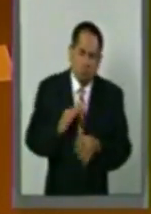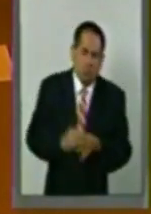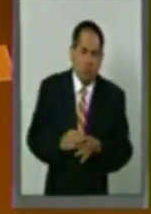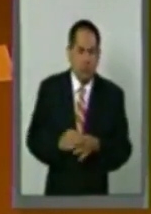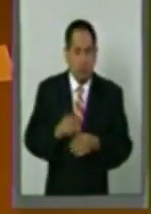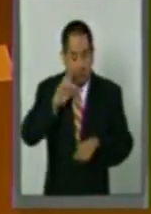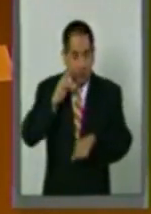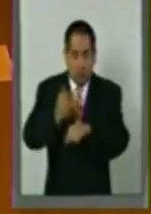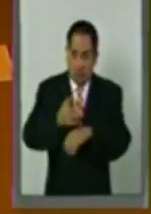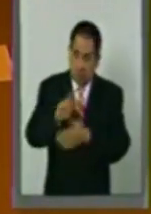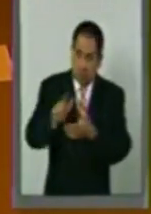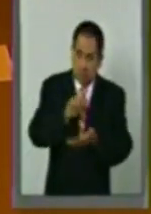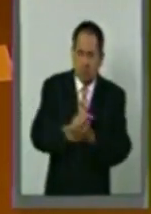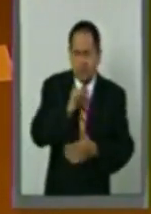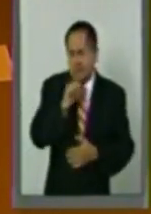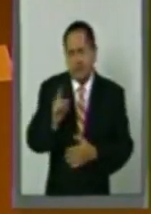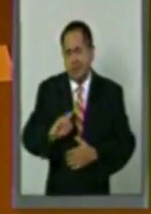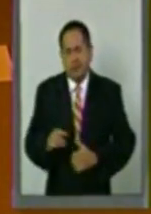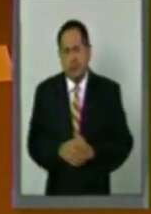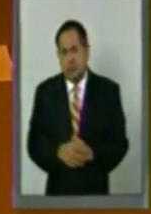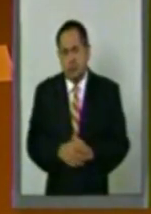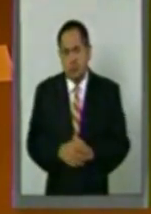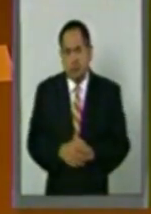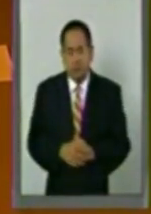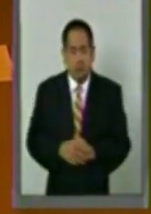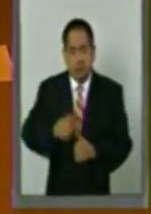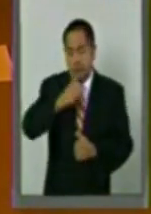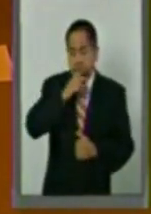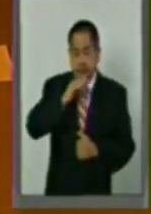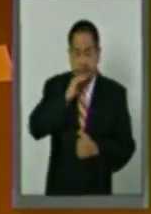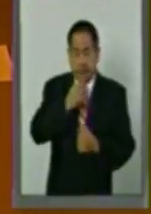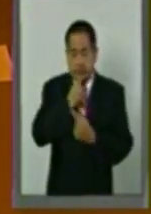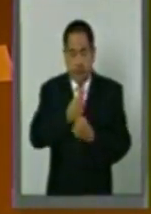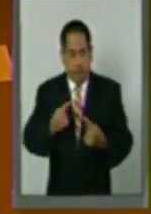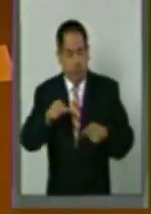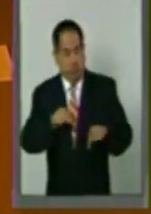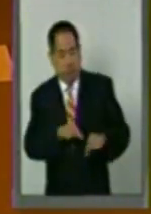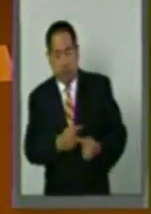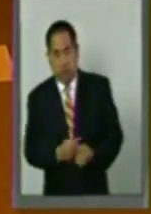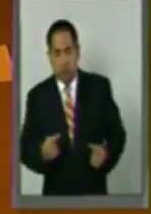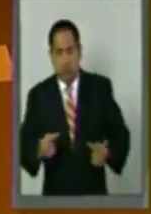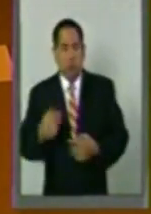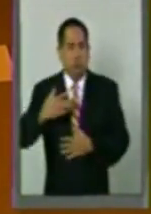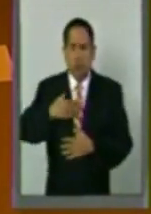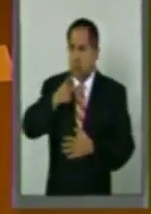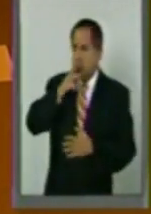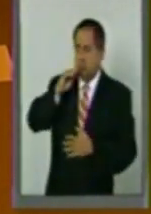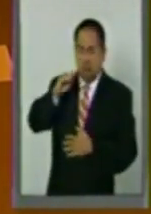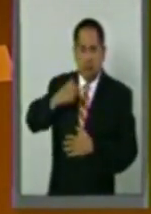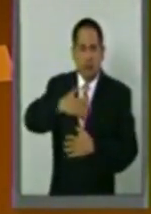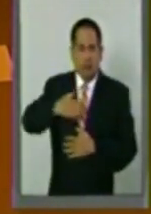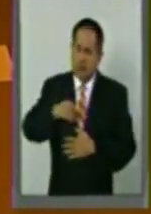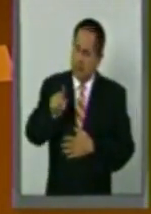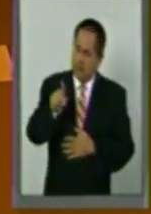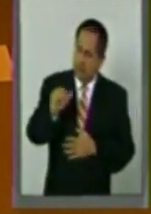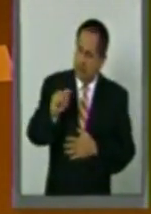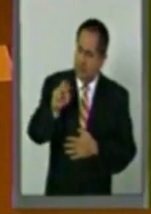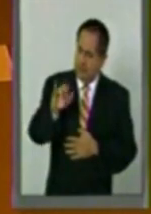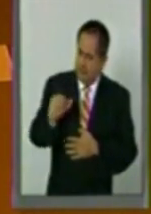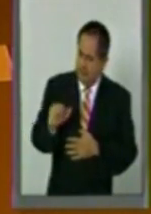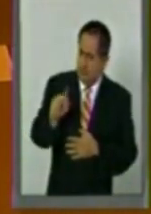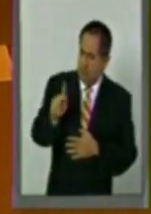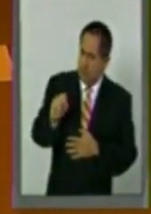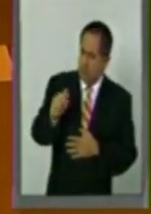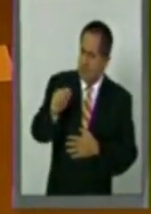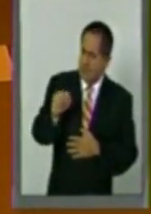esté obligando la ley. Los padres de los menores de edad son quienes, en el ejercicio de la patria potestad que les asiste,